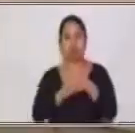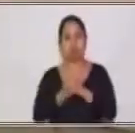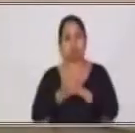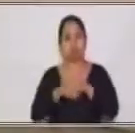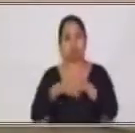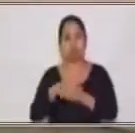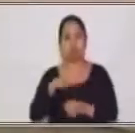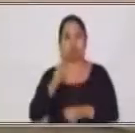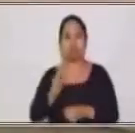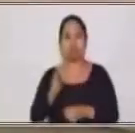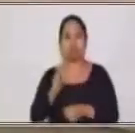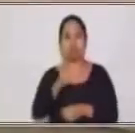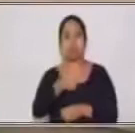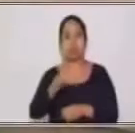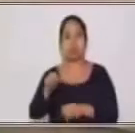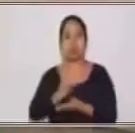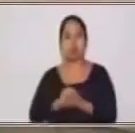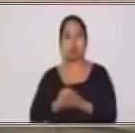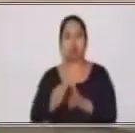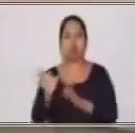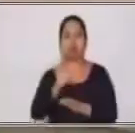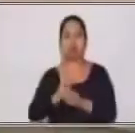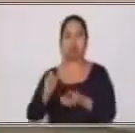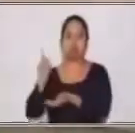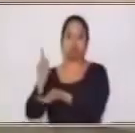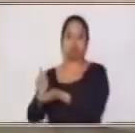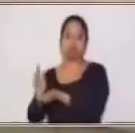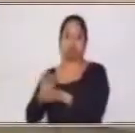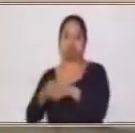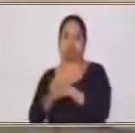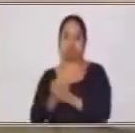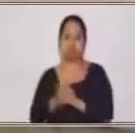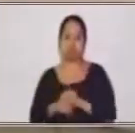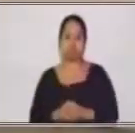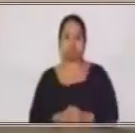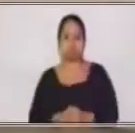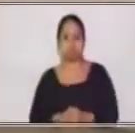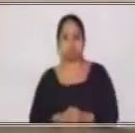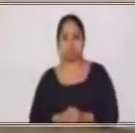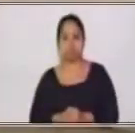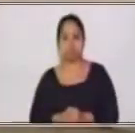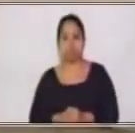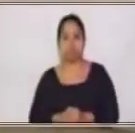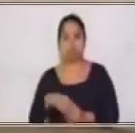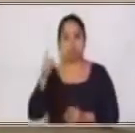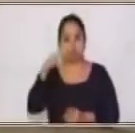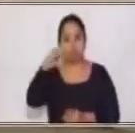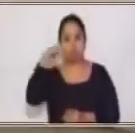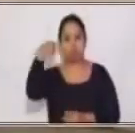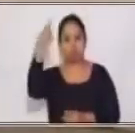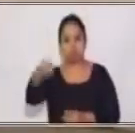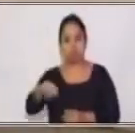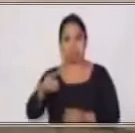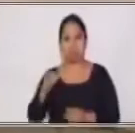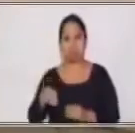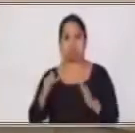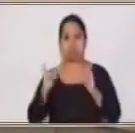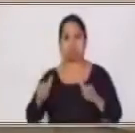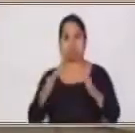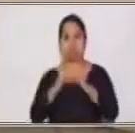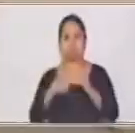con agua y con jabón, y si no, pueden utilizar su gel antibacterial. Entonces nos vemos en la próxima y quédate en casa.